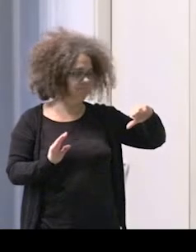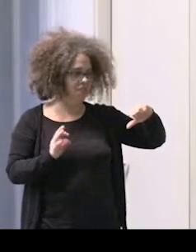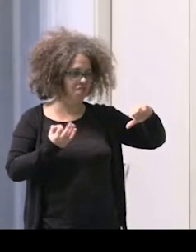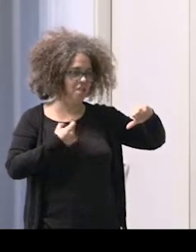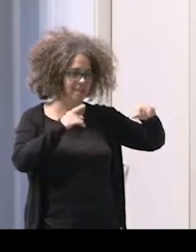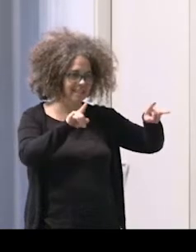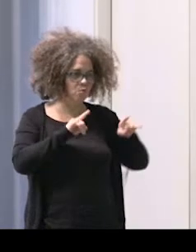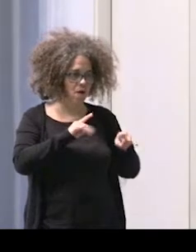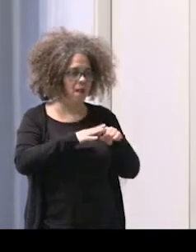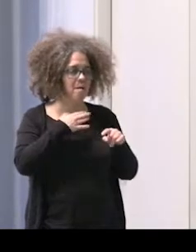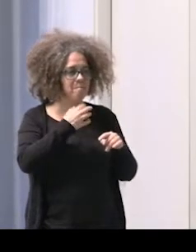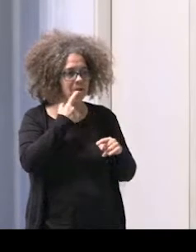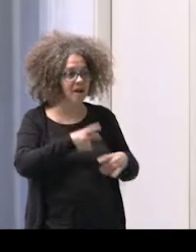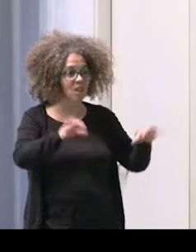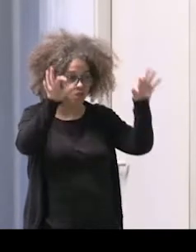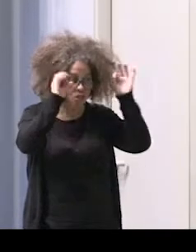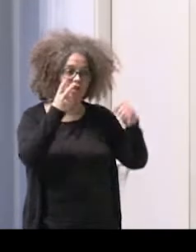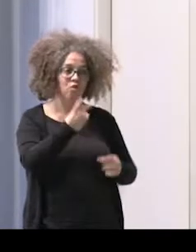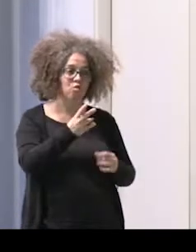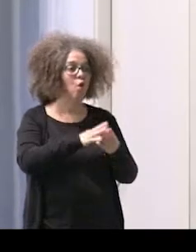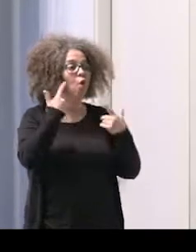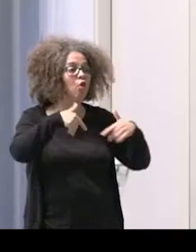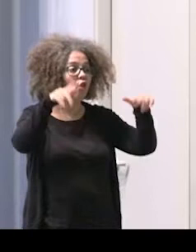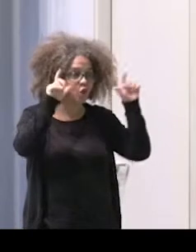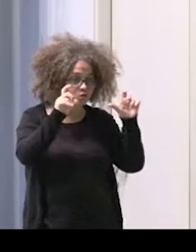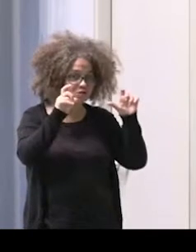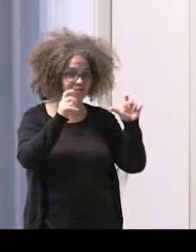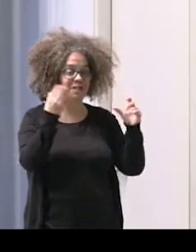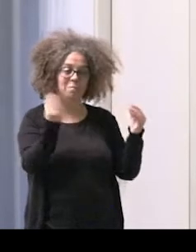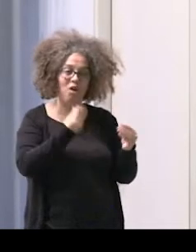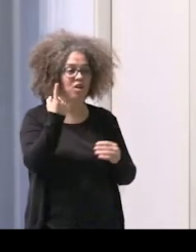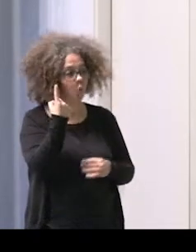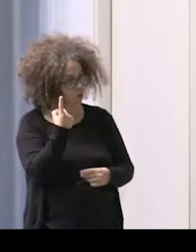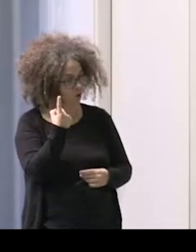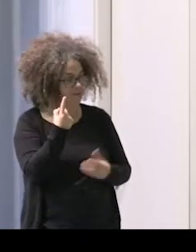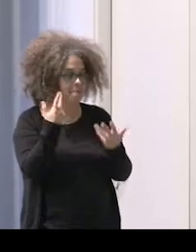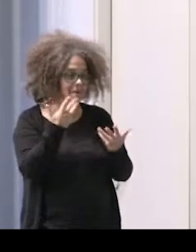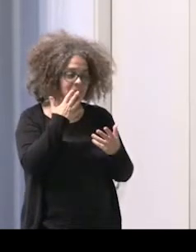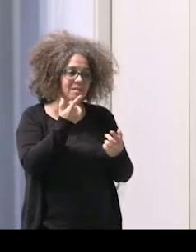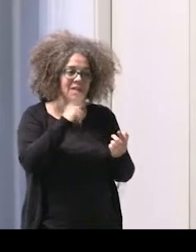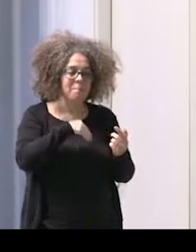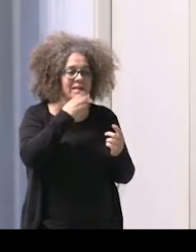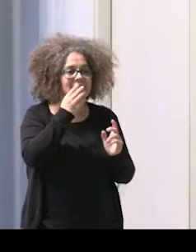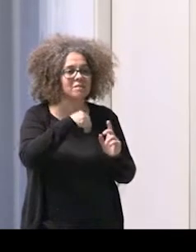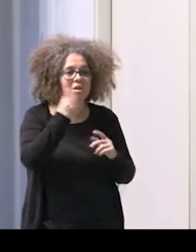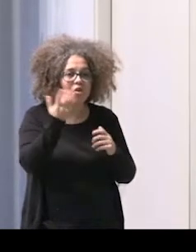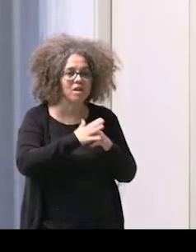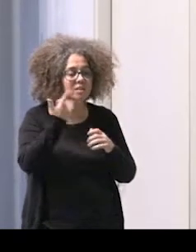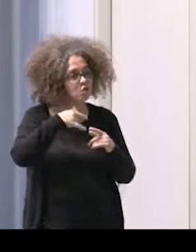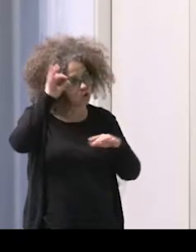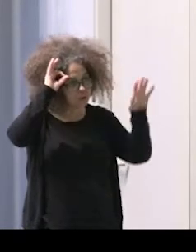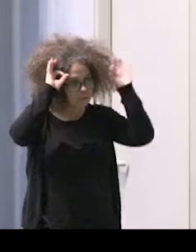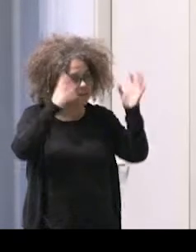dos implantes, que es mejor que estimular con uno, o con dos audífonos, que es mejor que estimular con uno, pero mucho mejor es si esos dos implantes